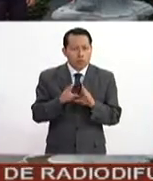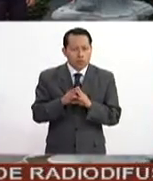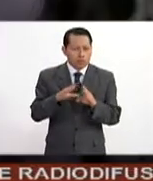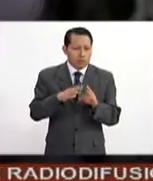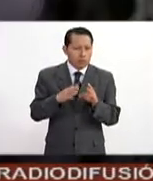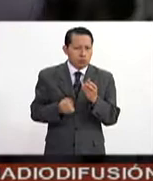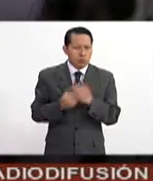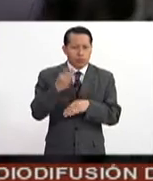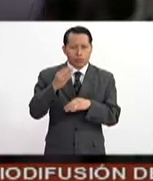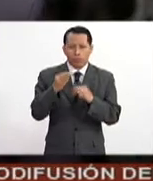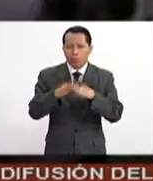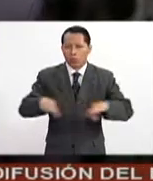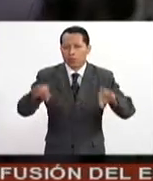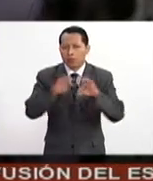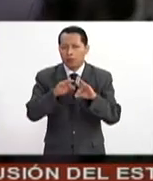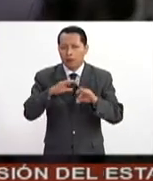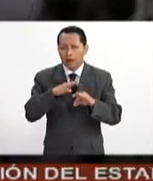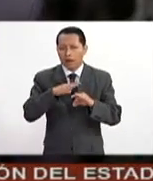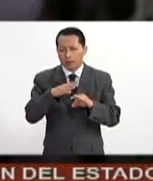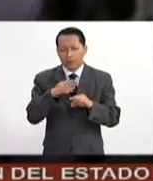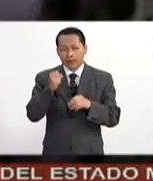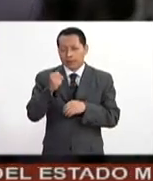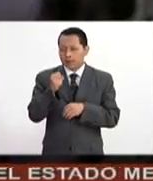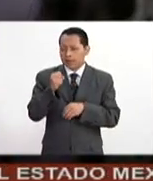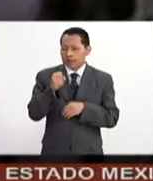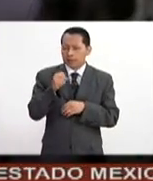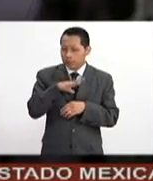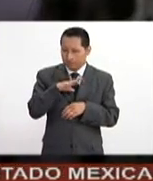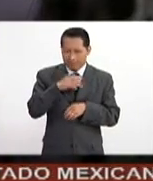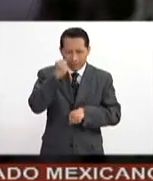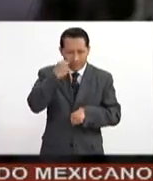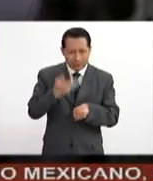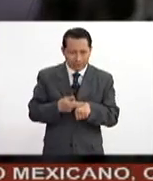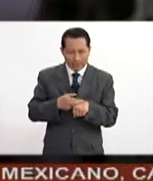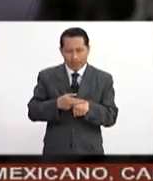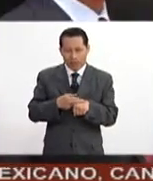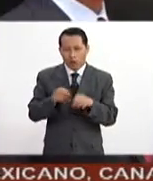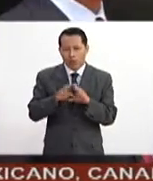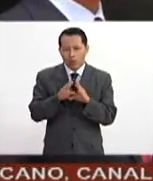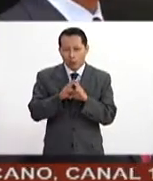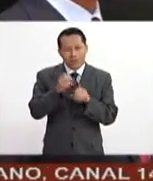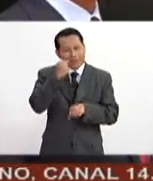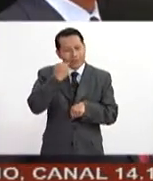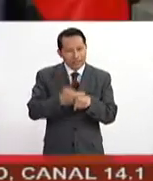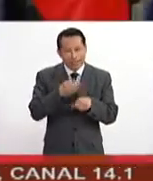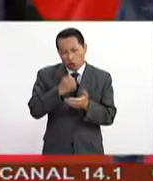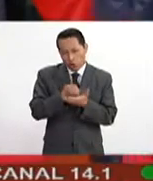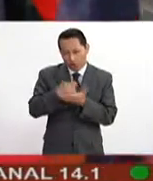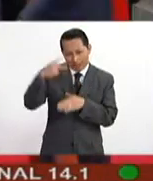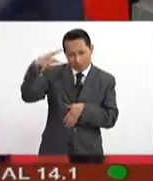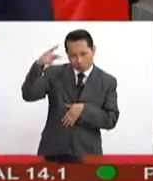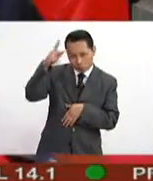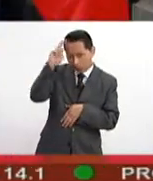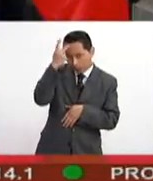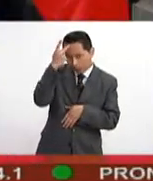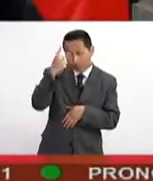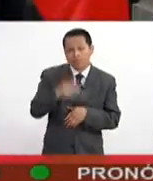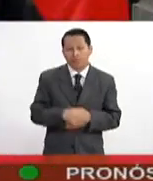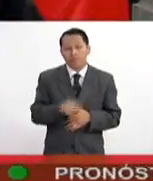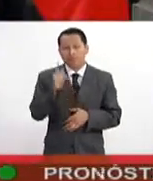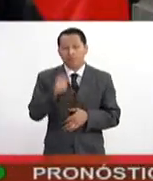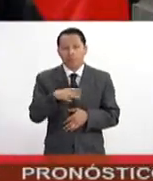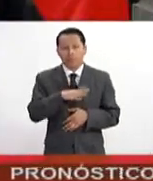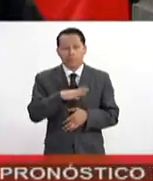mercado prioritario por el Ministerio del Desarrollo, que es el homólogo a nuestra Secretaría de Economía. Sí. Entonces, bueno, Omar, yo realmente veo